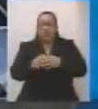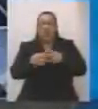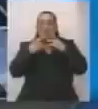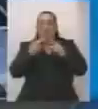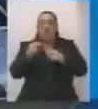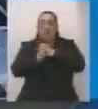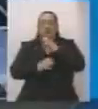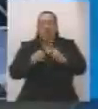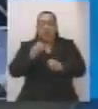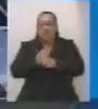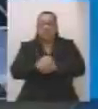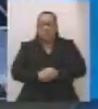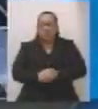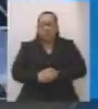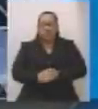de la globalización.